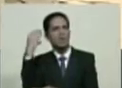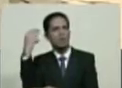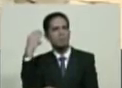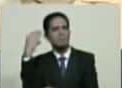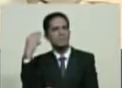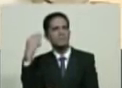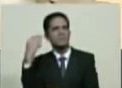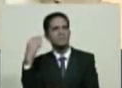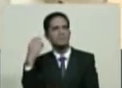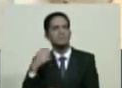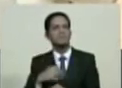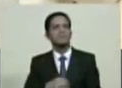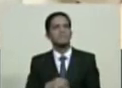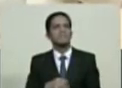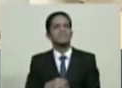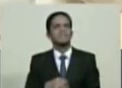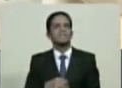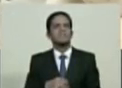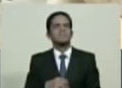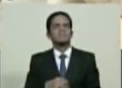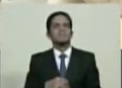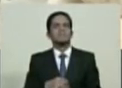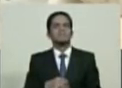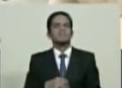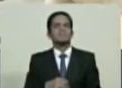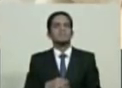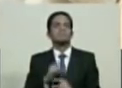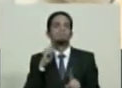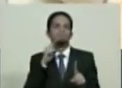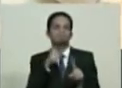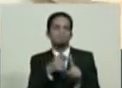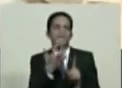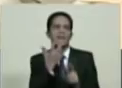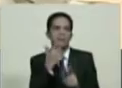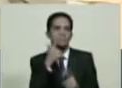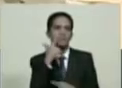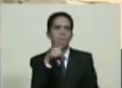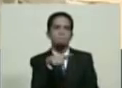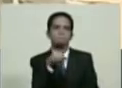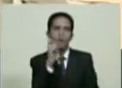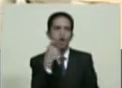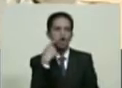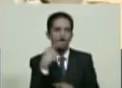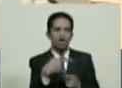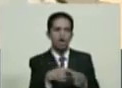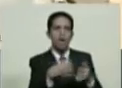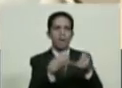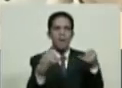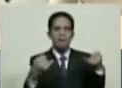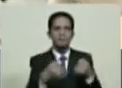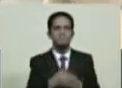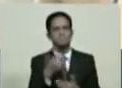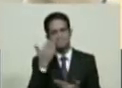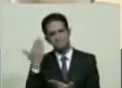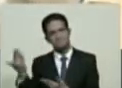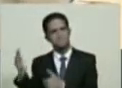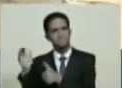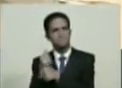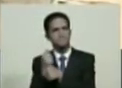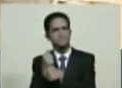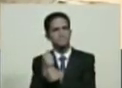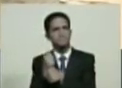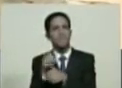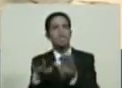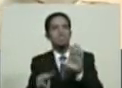con Maicao, para utilizar el material estratégico de estas instalaciones. Aquí podemos ver que tenemos